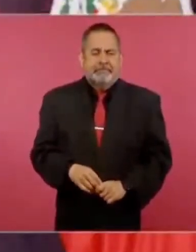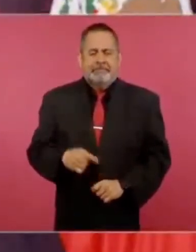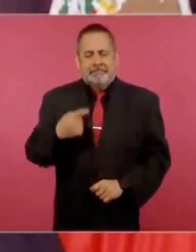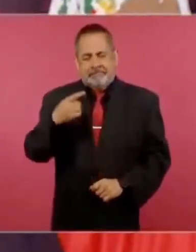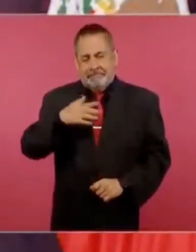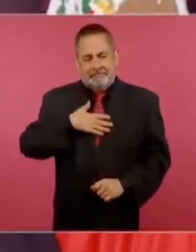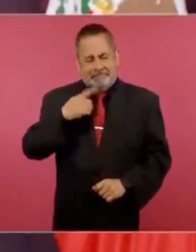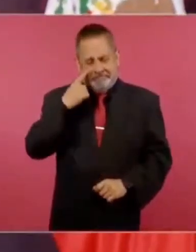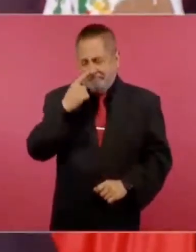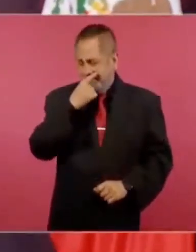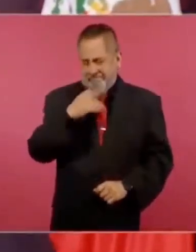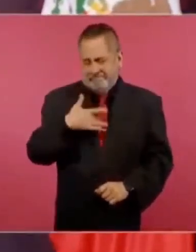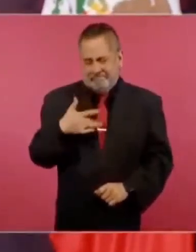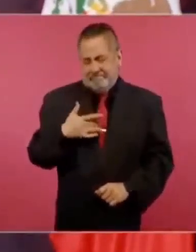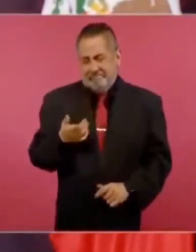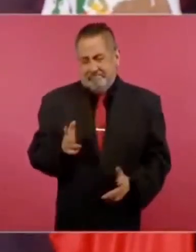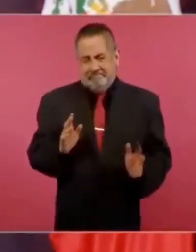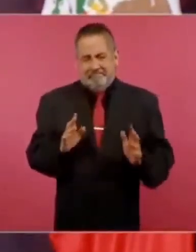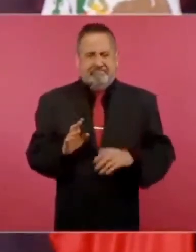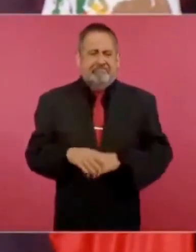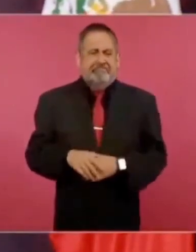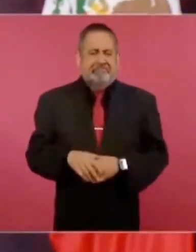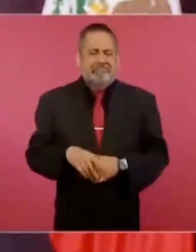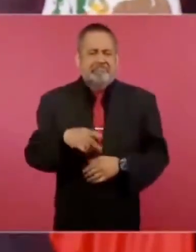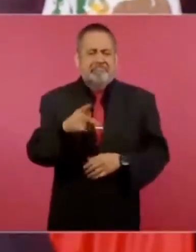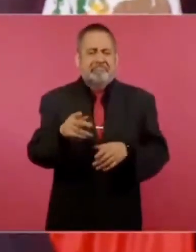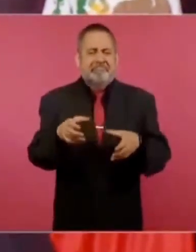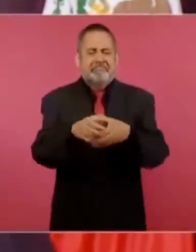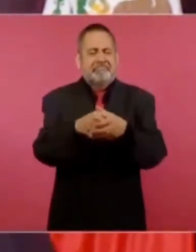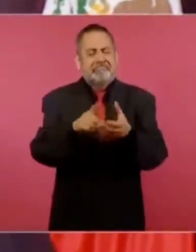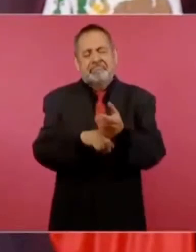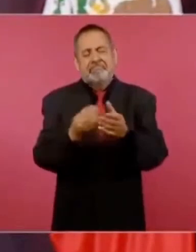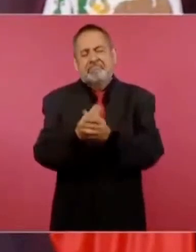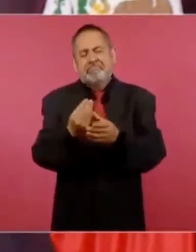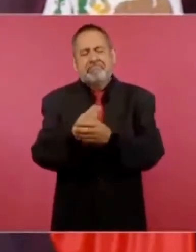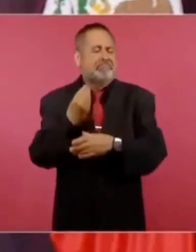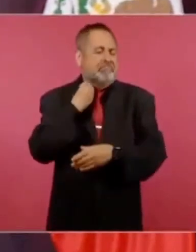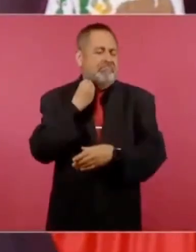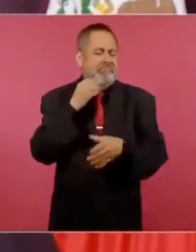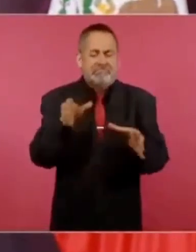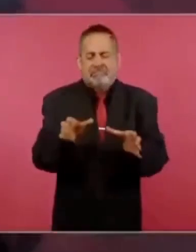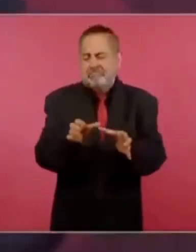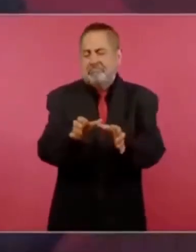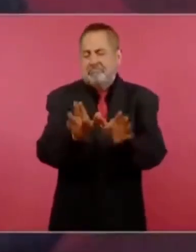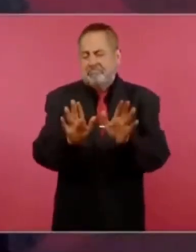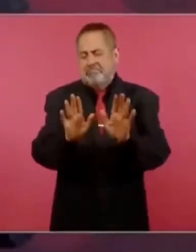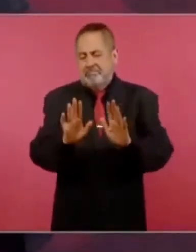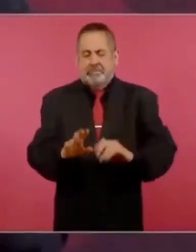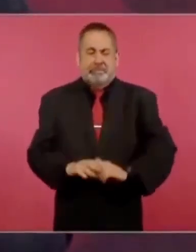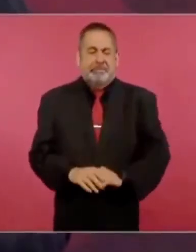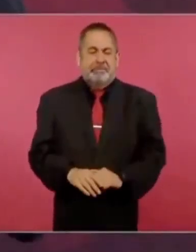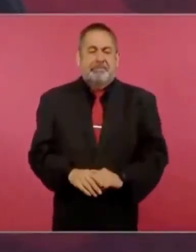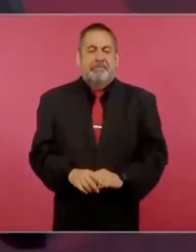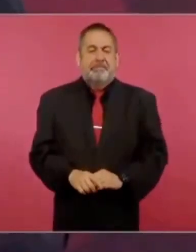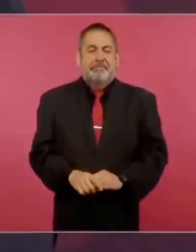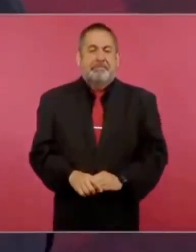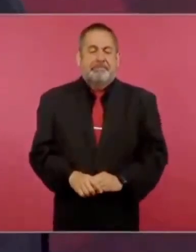parece este nada más que es un asunto tambén de abogados Ya ven